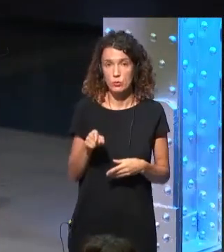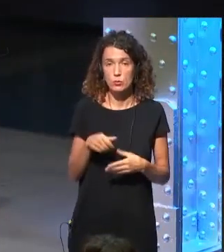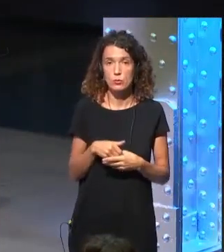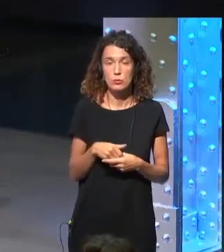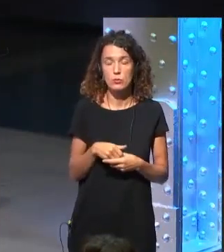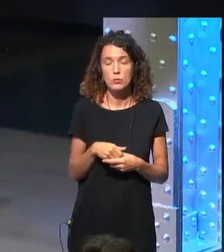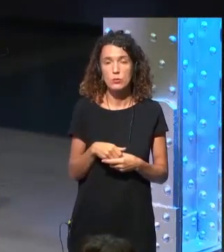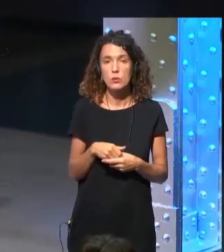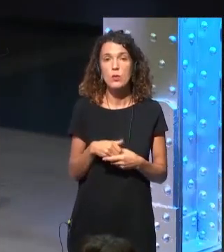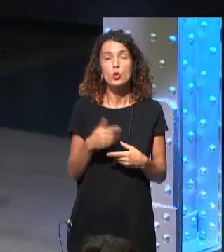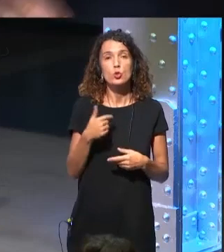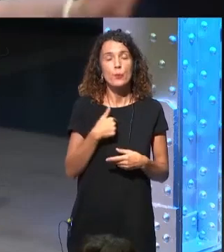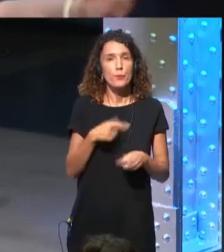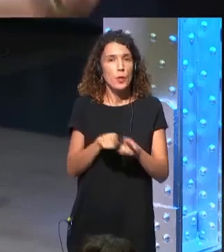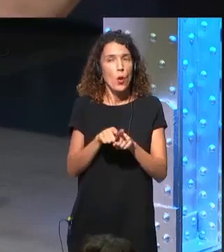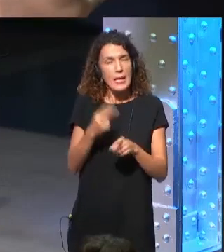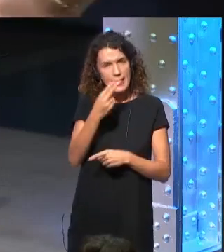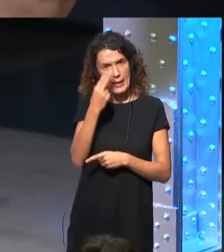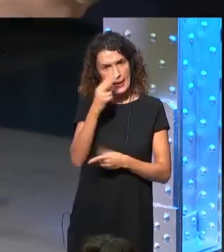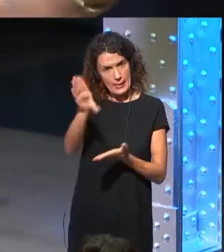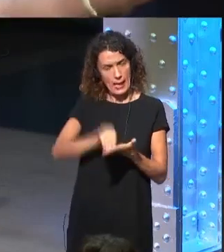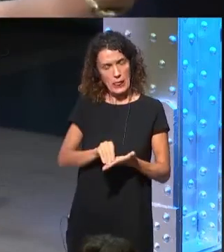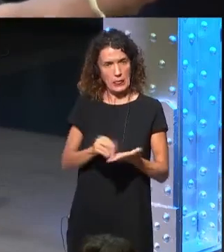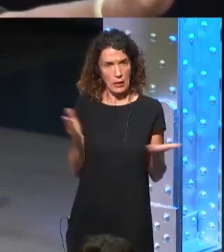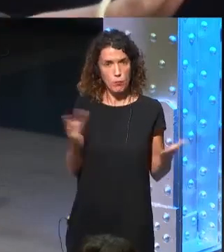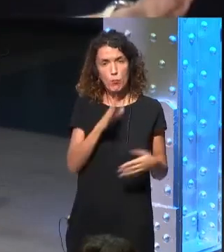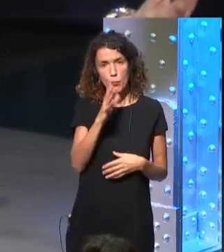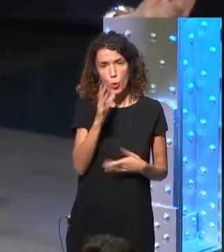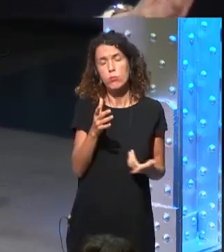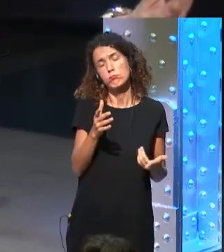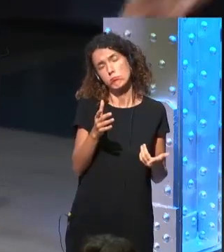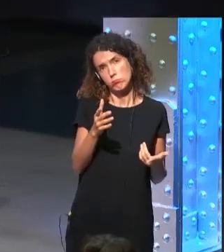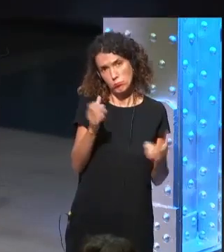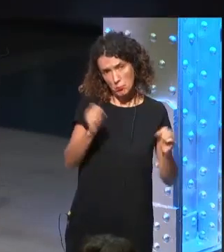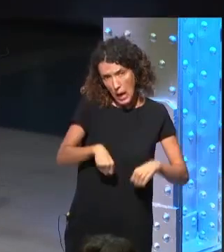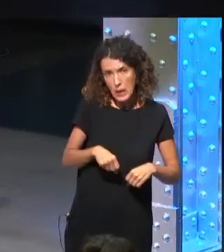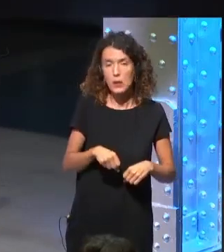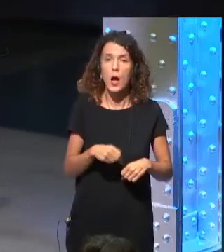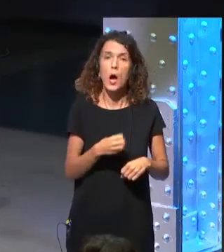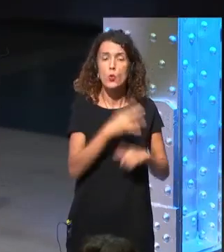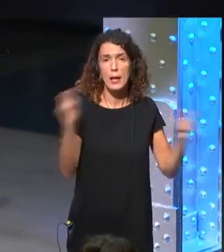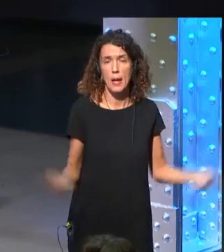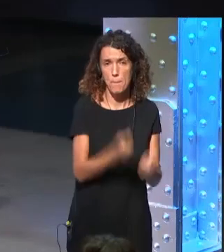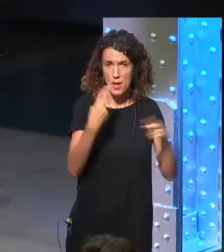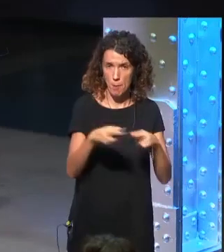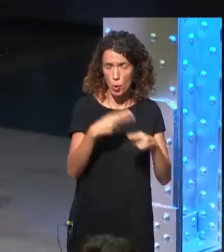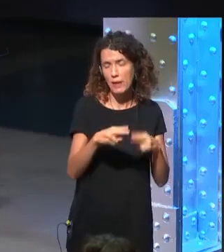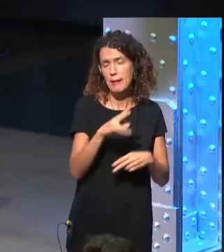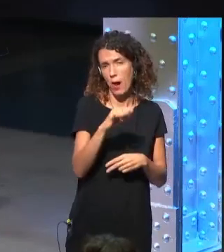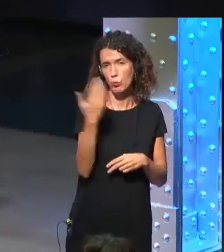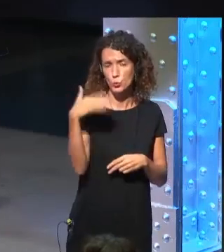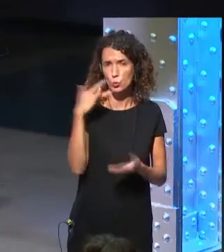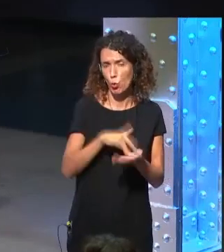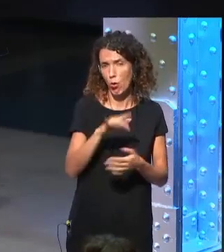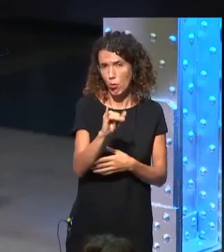Esto es por lo que considero que todo esto es interesante, en parte porque, bueno, de acuerdo, ha habido campañas políticas en este